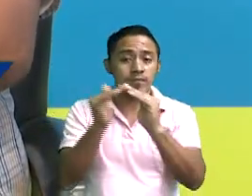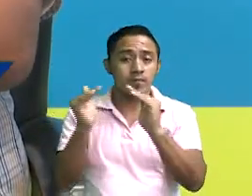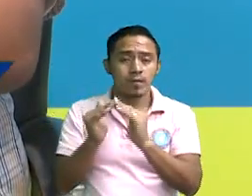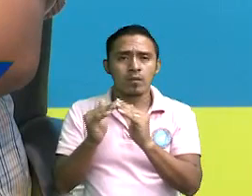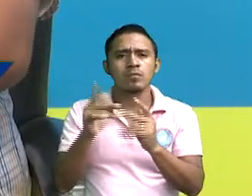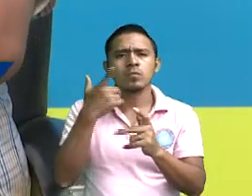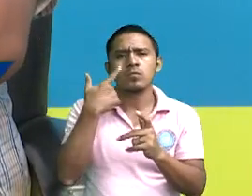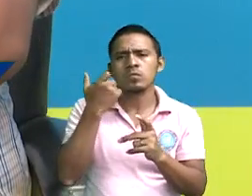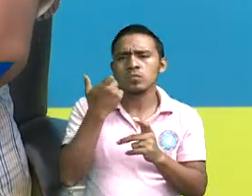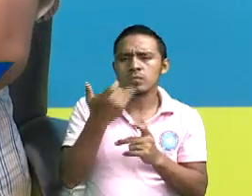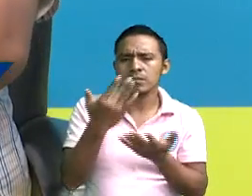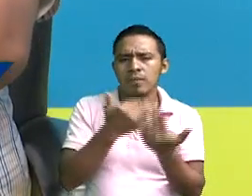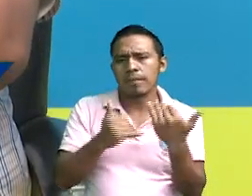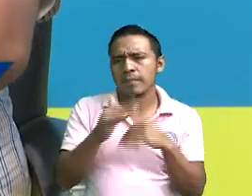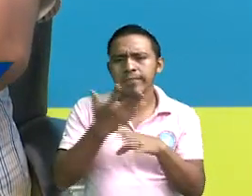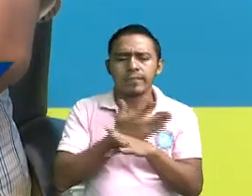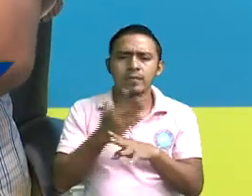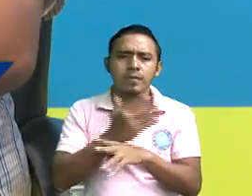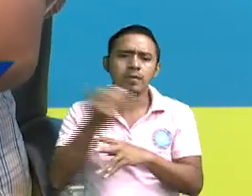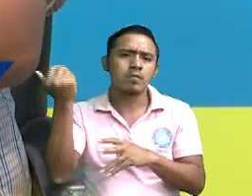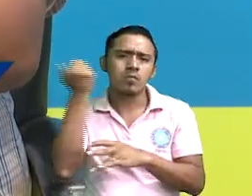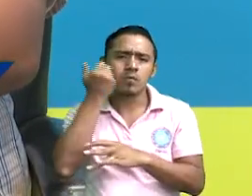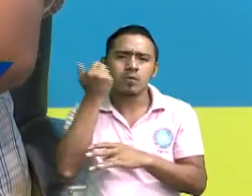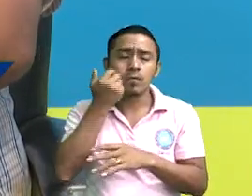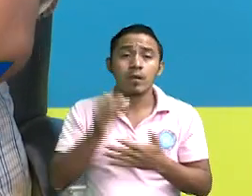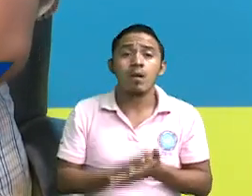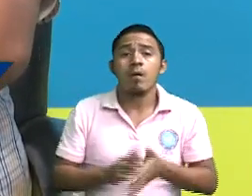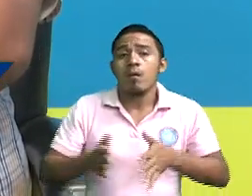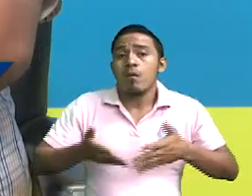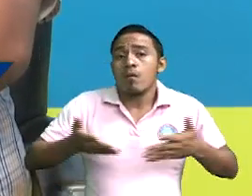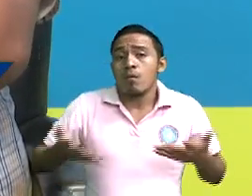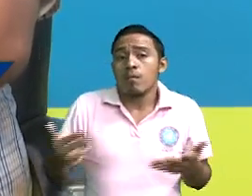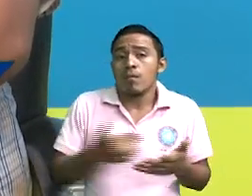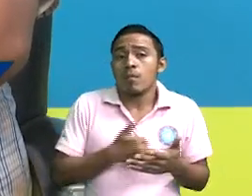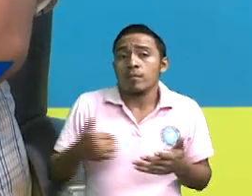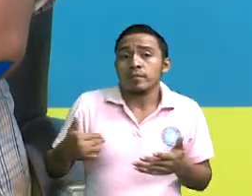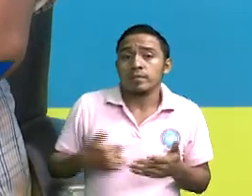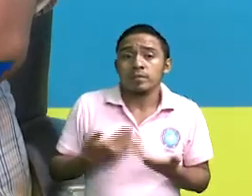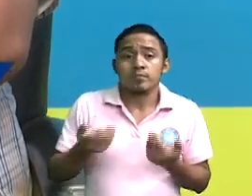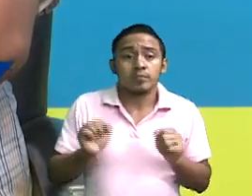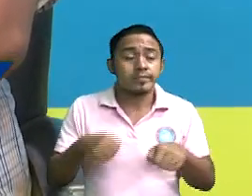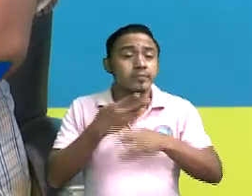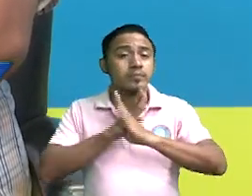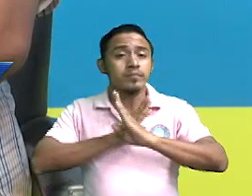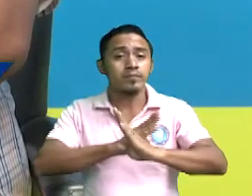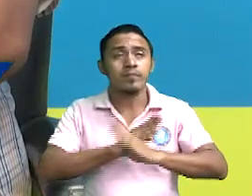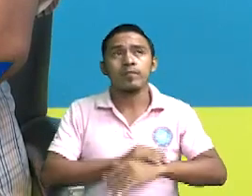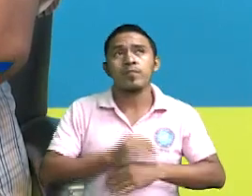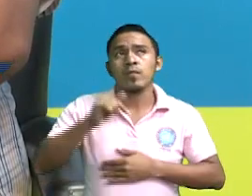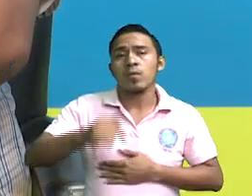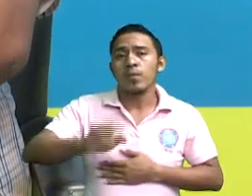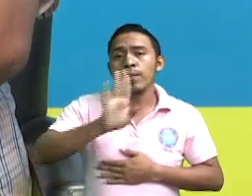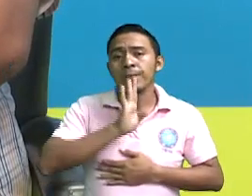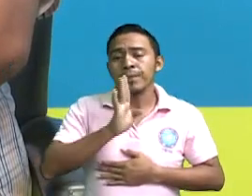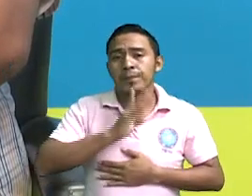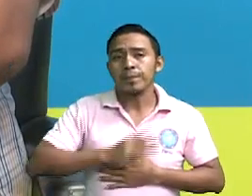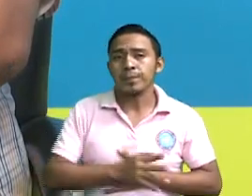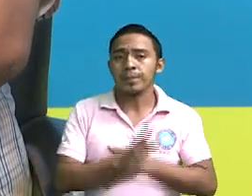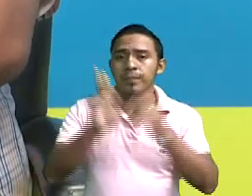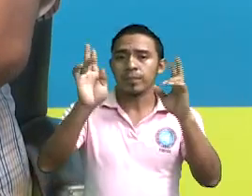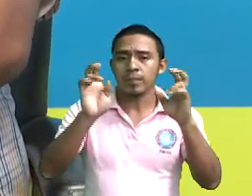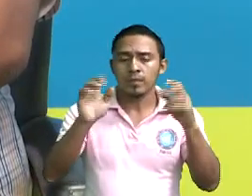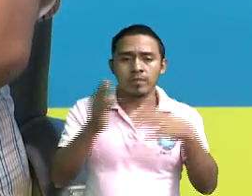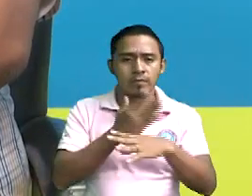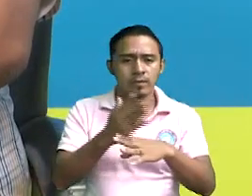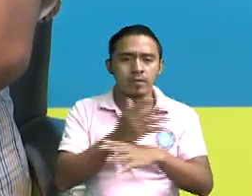para conocer más de diversas enfermedades, cómo tratarlas y cómo prevenirlas. El día de hoy estaremos hablando de